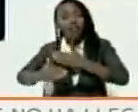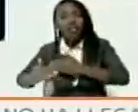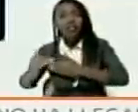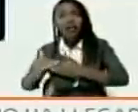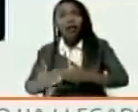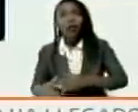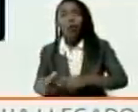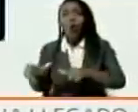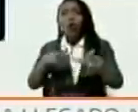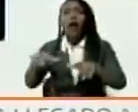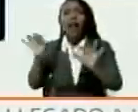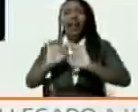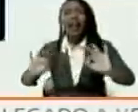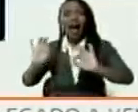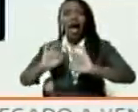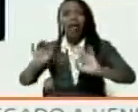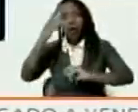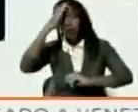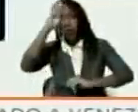Sin lugar a dudas,